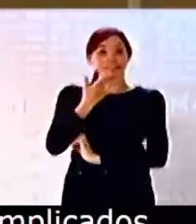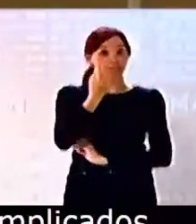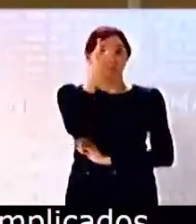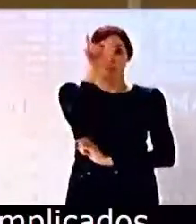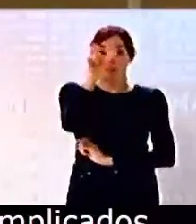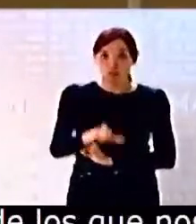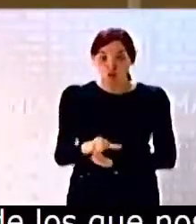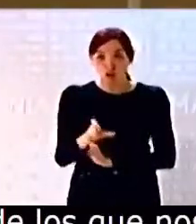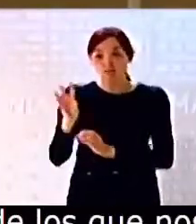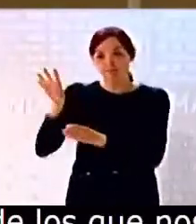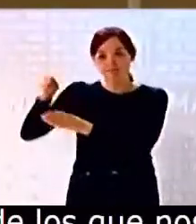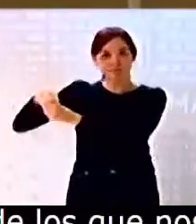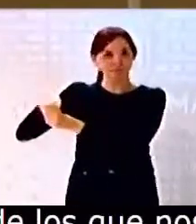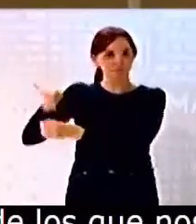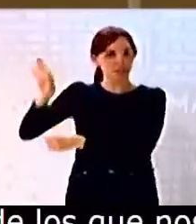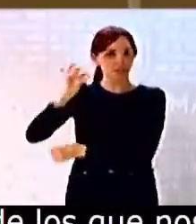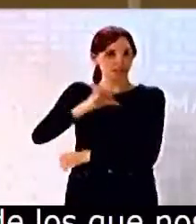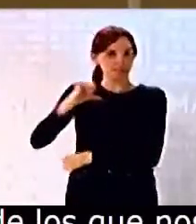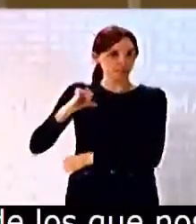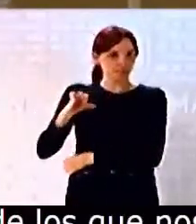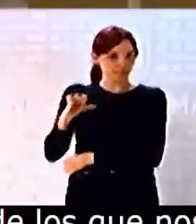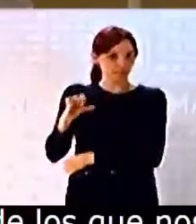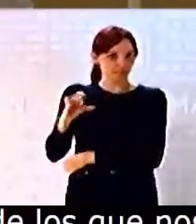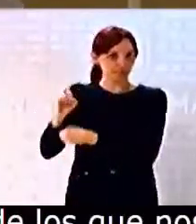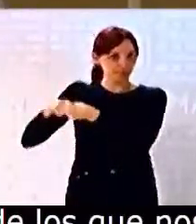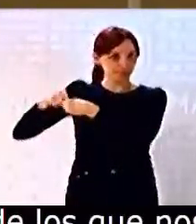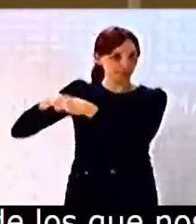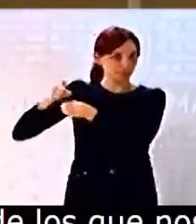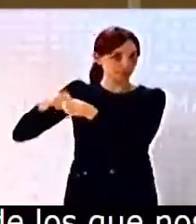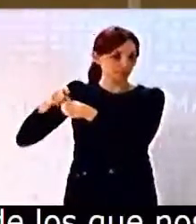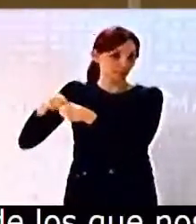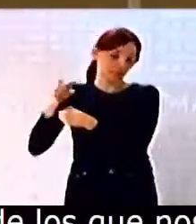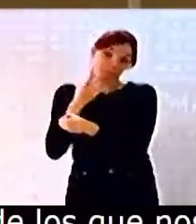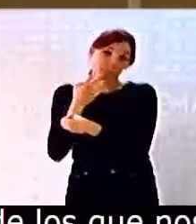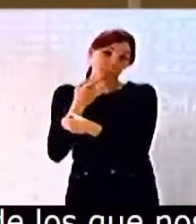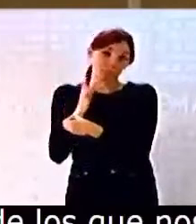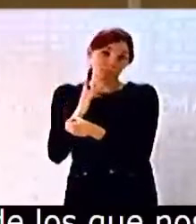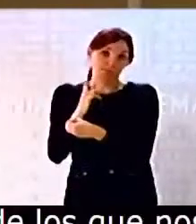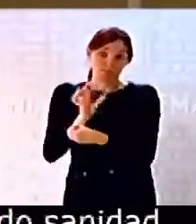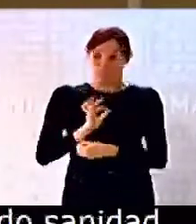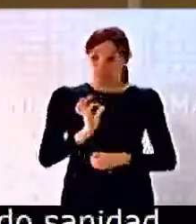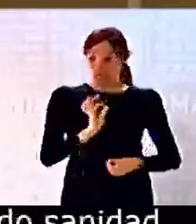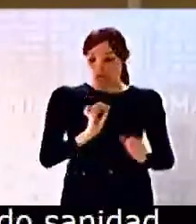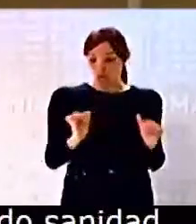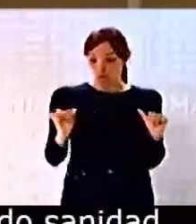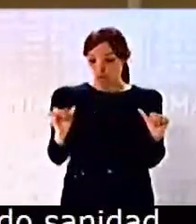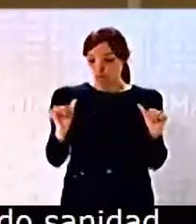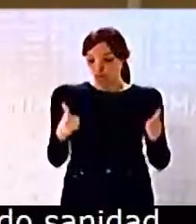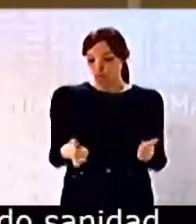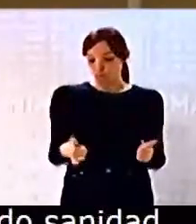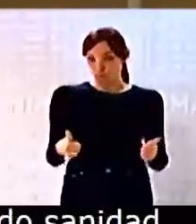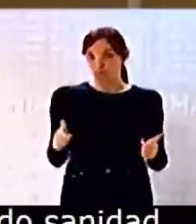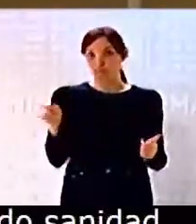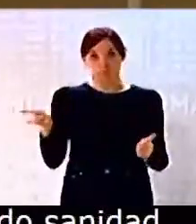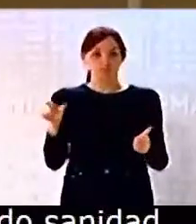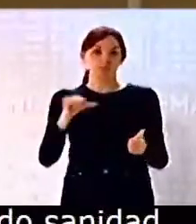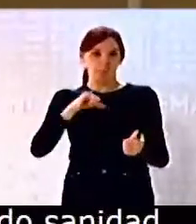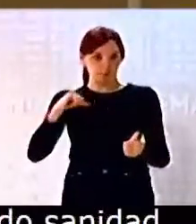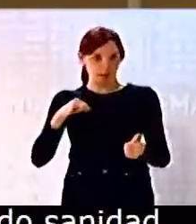ha elegido sanidad privada a inicios de año en el ámbito de la mutualidad. Por lo